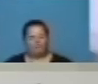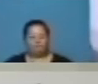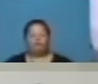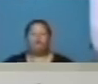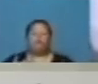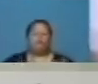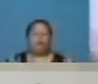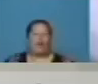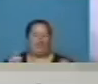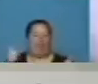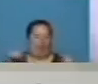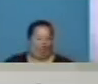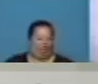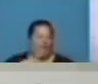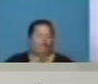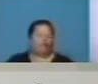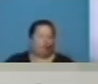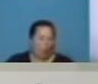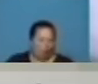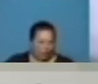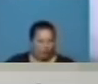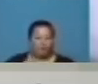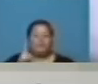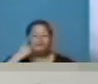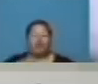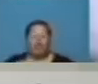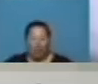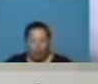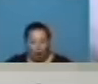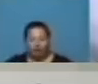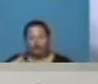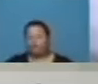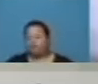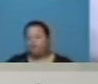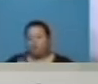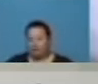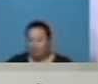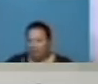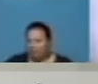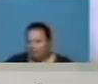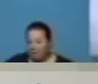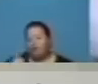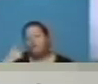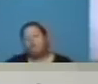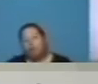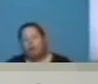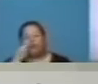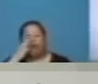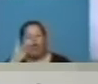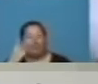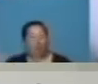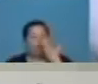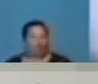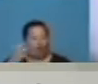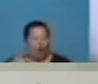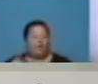las posibilidades de fraude. El día de la elección se llevó a cabo sin ningún inconveniente, salvo las 42 urnas que se